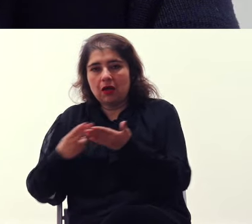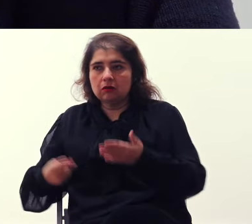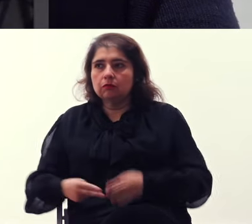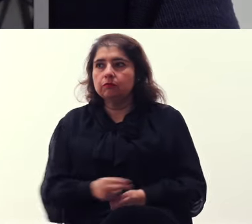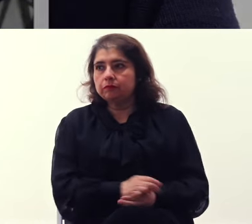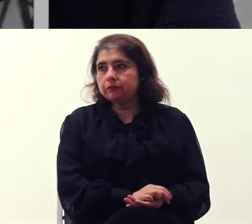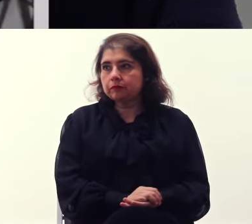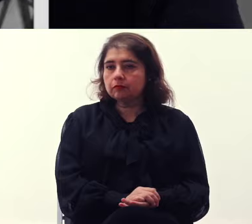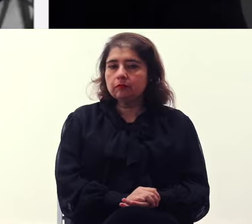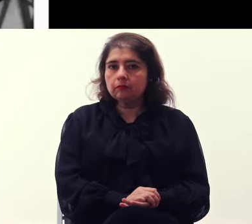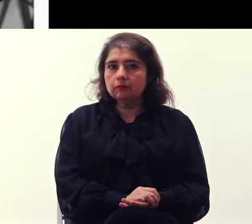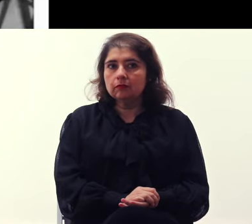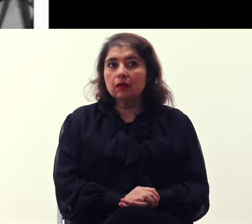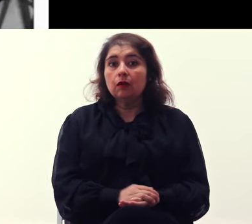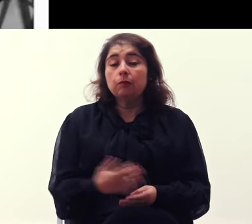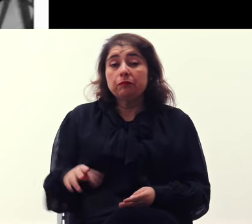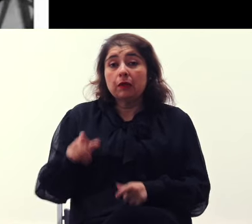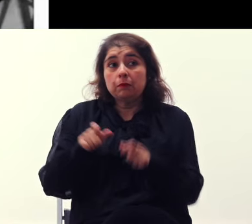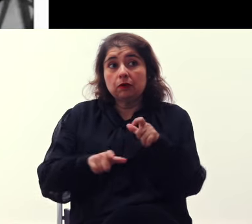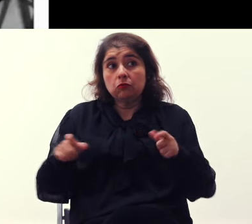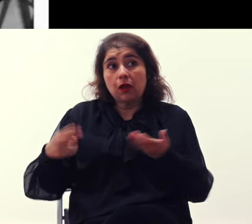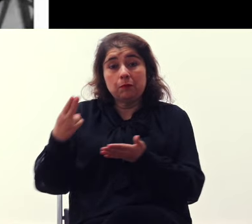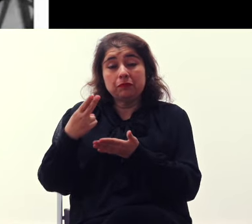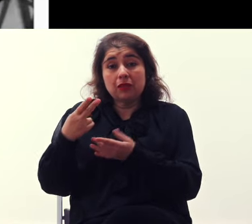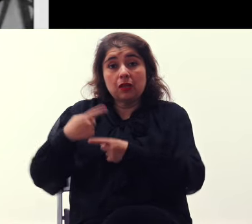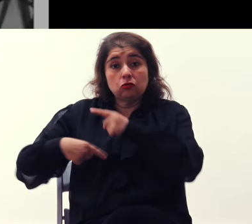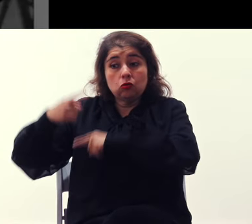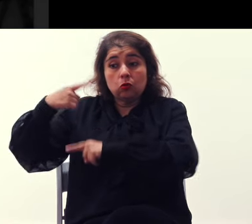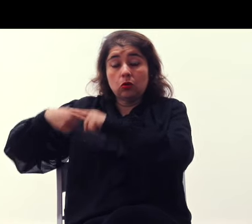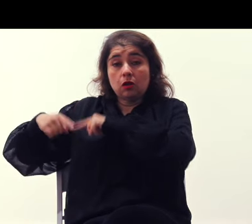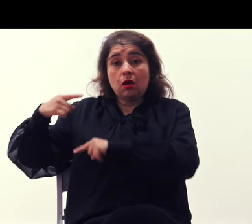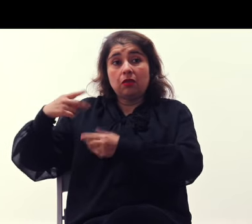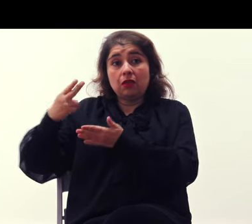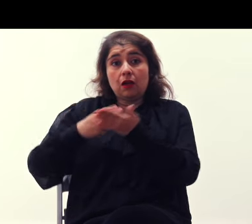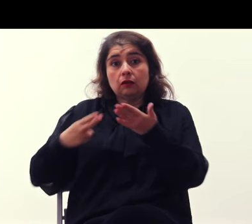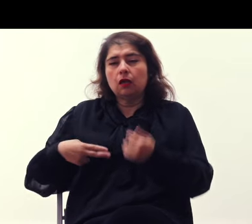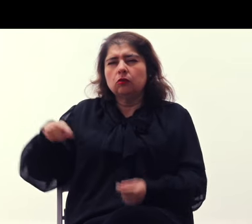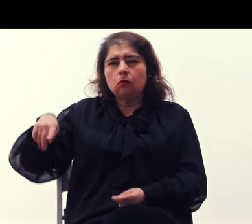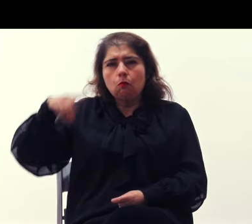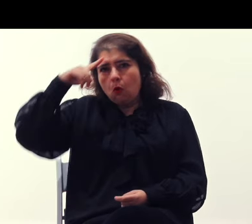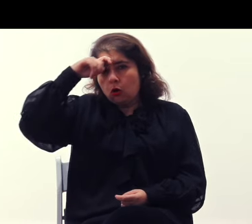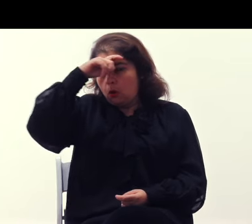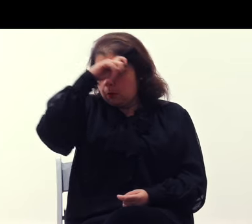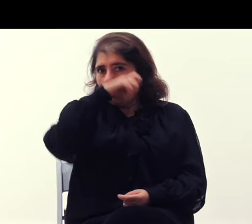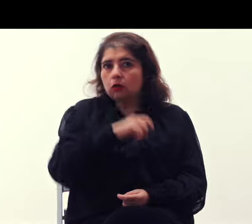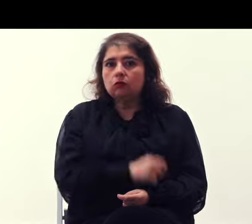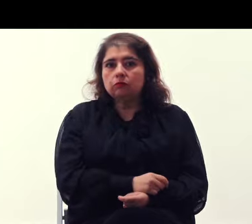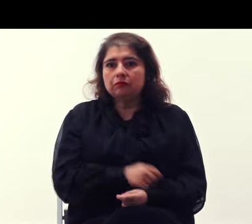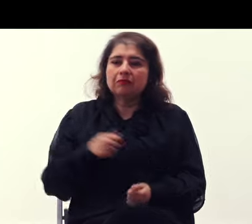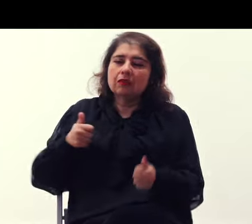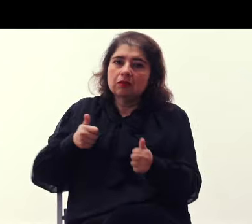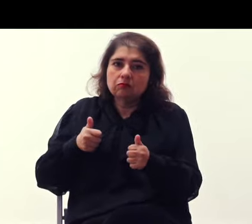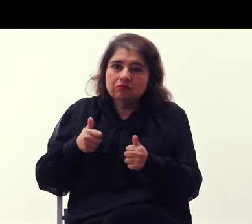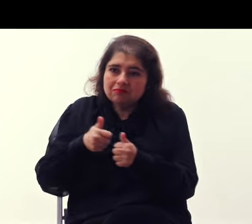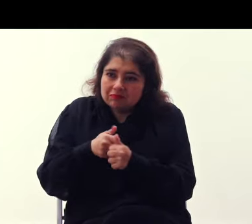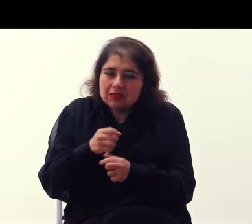arte. Y para los historiadores e historiadoras del arte es muy